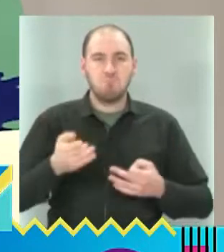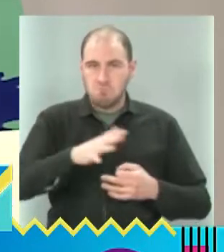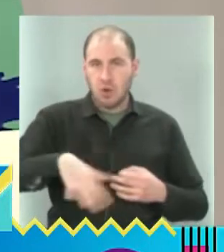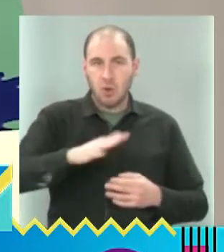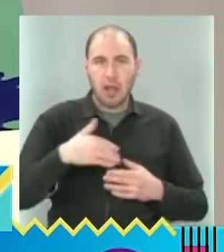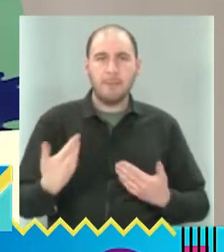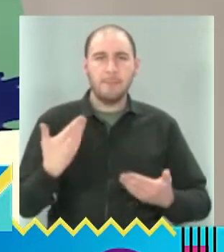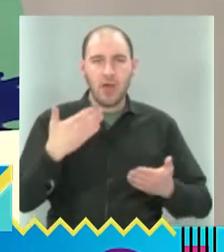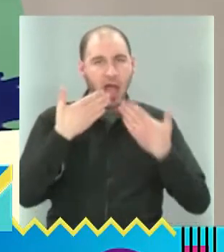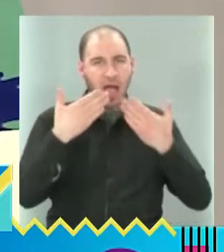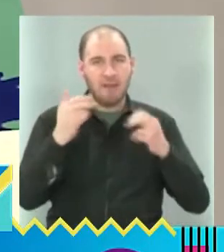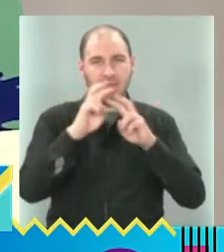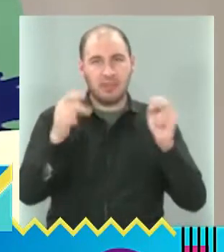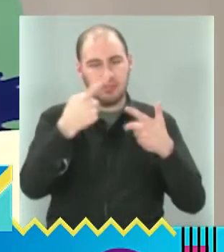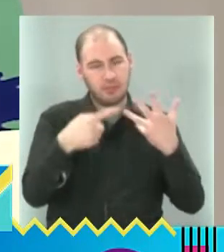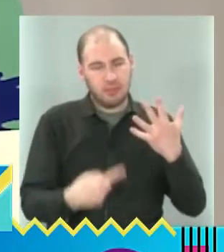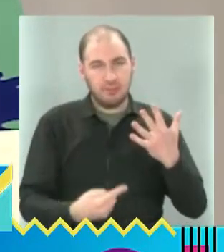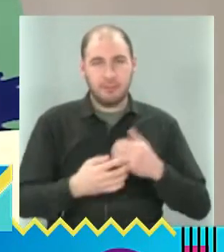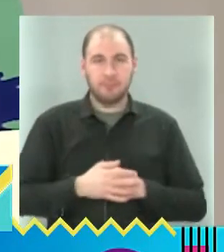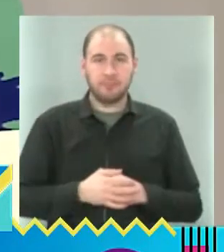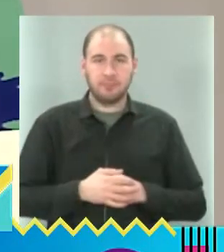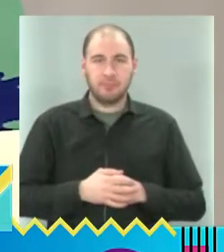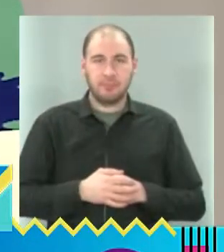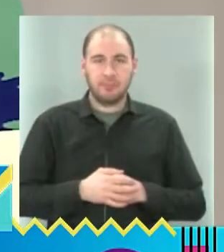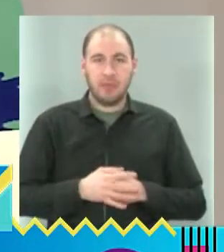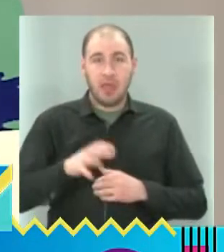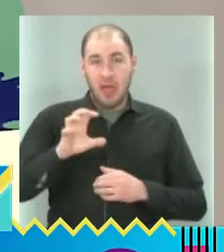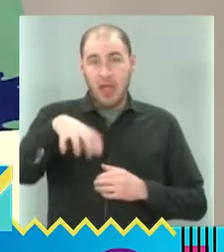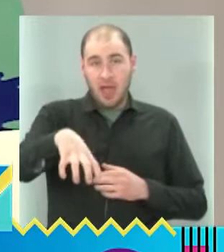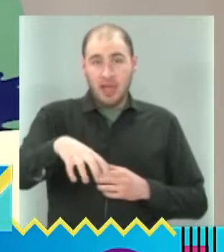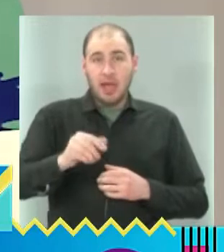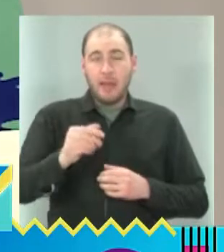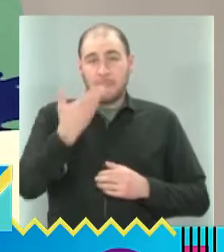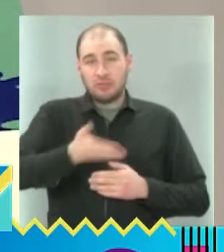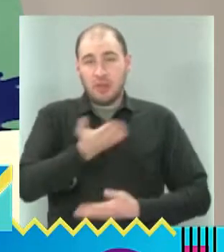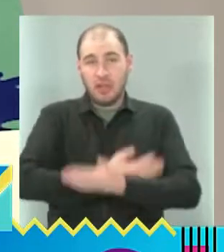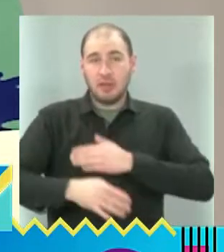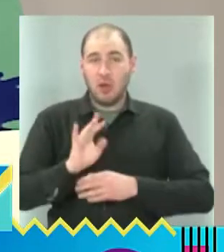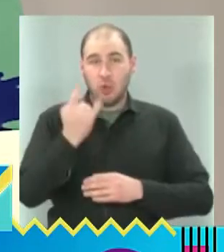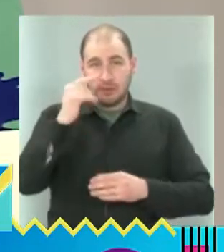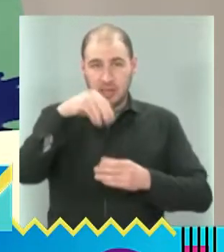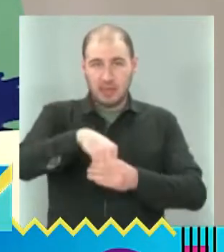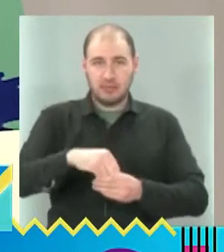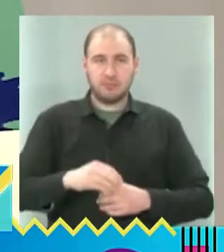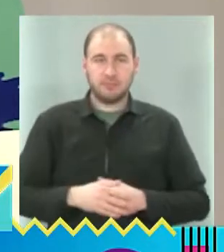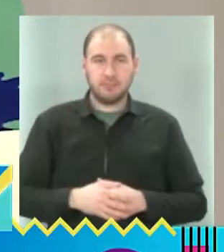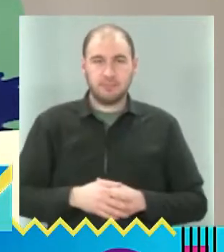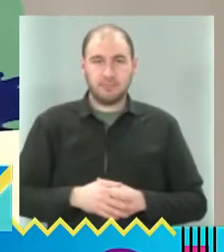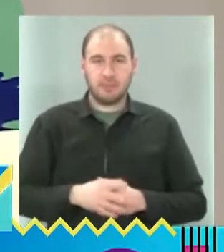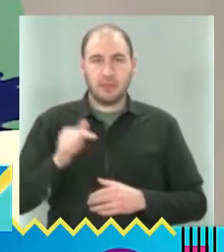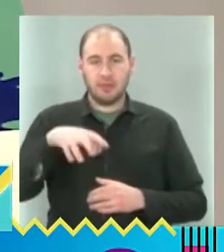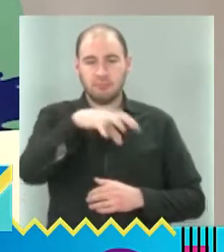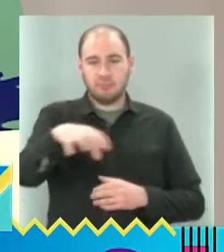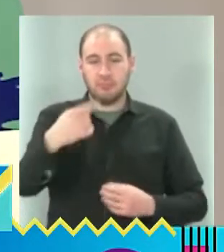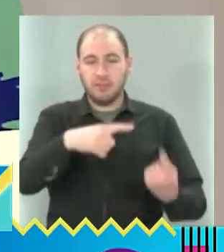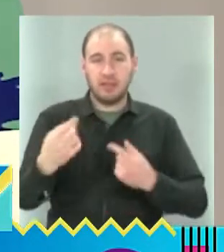esta posibilidad de charlar sobre estas cosas. Sí, en realidad en el área de personas con discapacidad de la universidad hay distintos